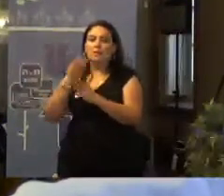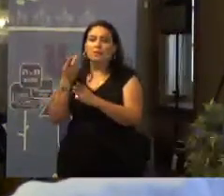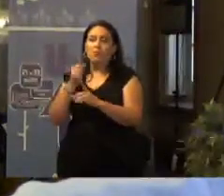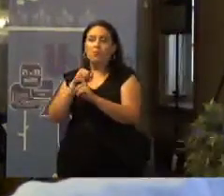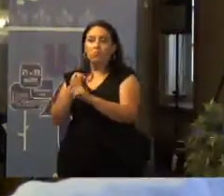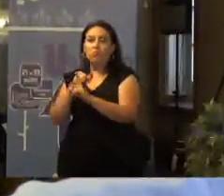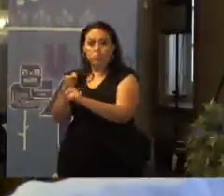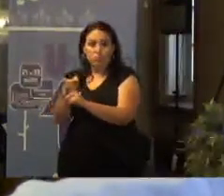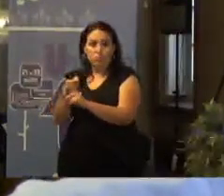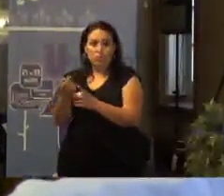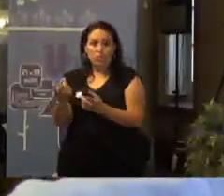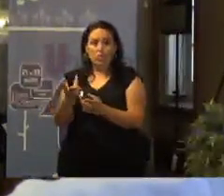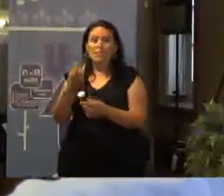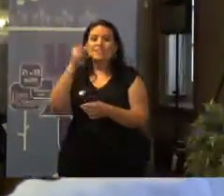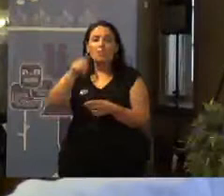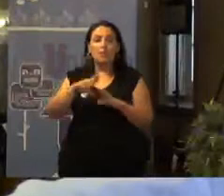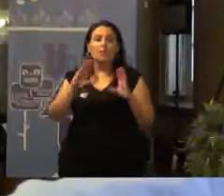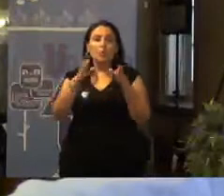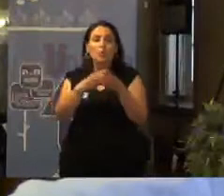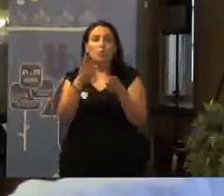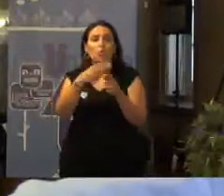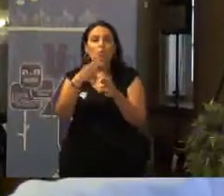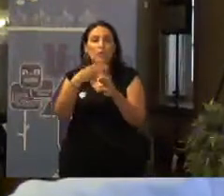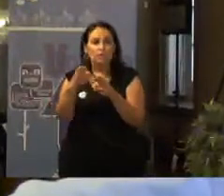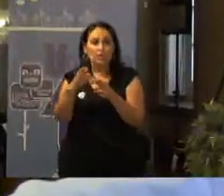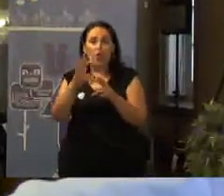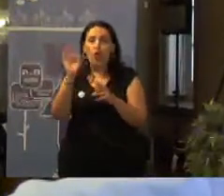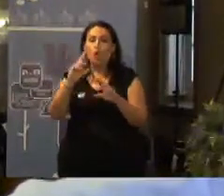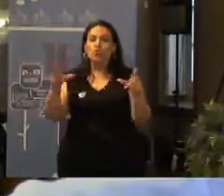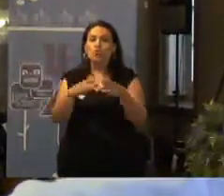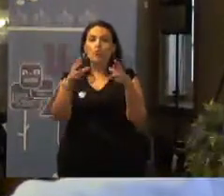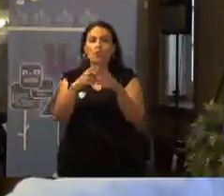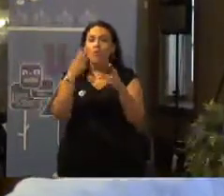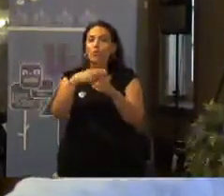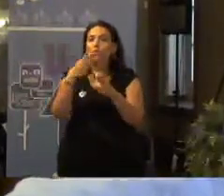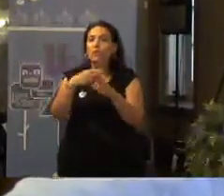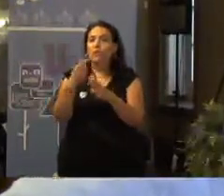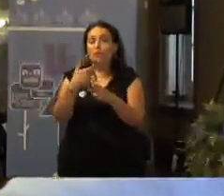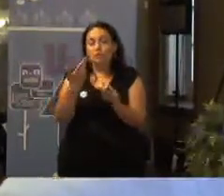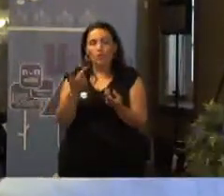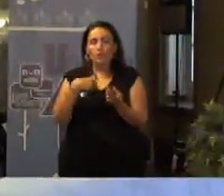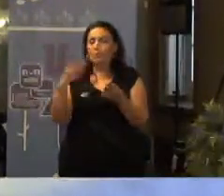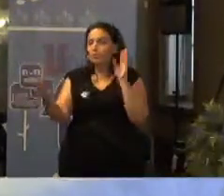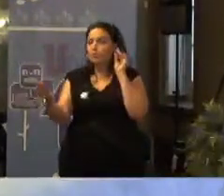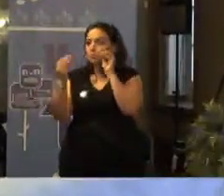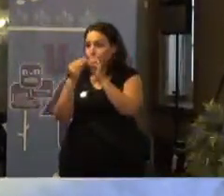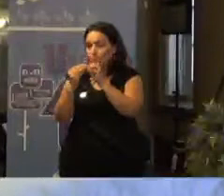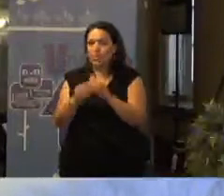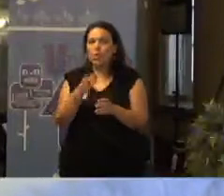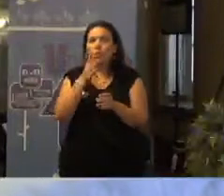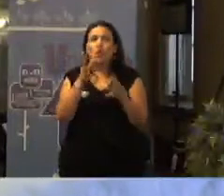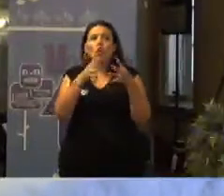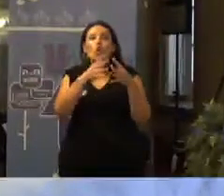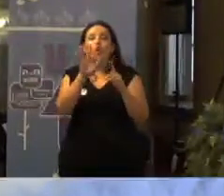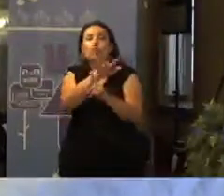conxunto, coa instancia política, como diría Gramsci, coa sociedade política, non? Sociedade civil, sociedade política, no contexto